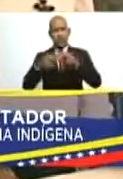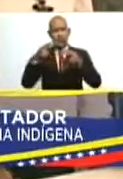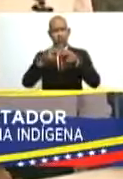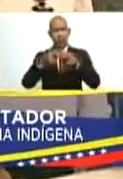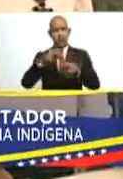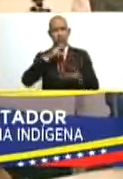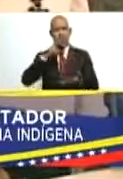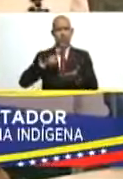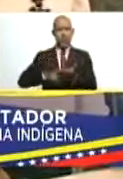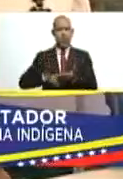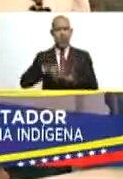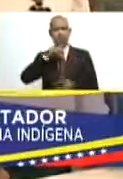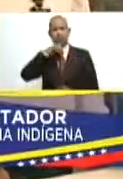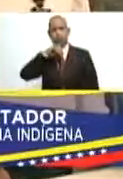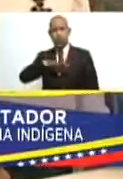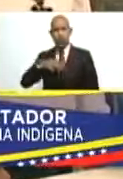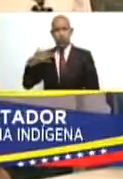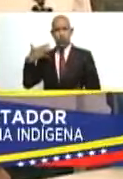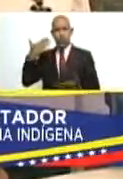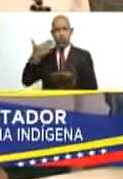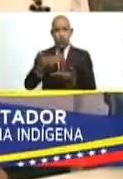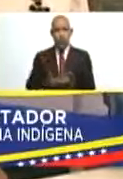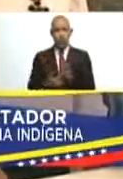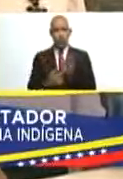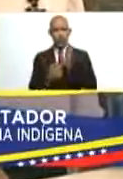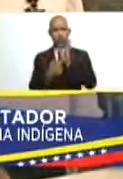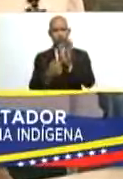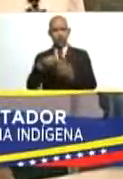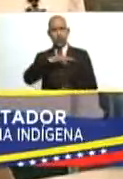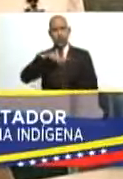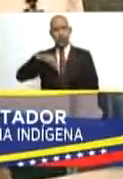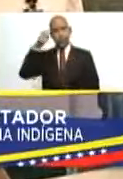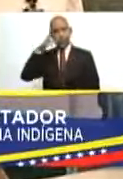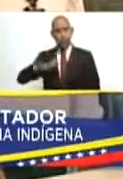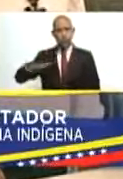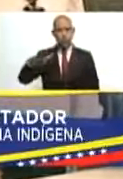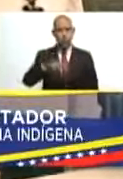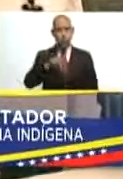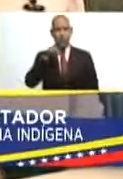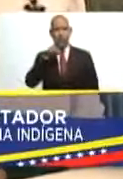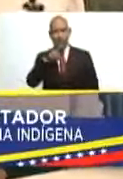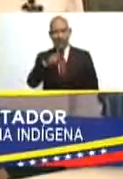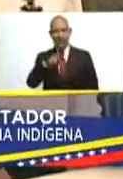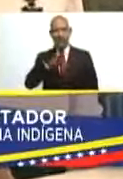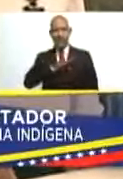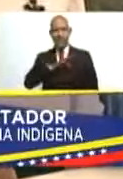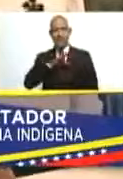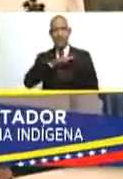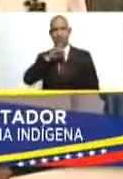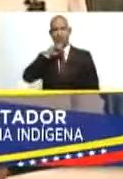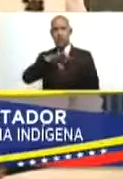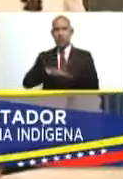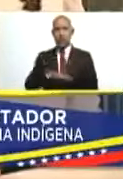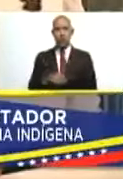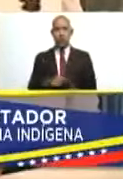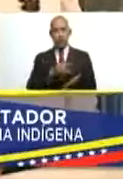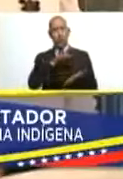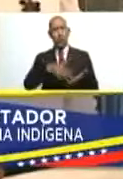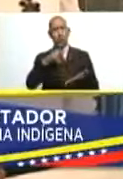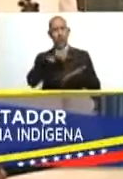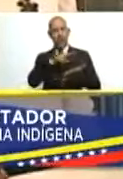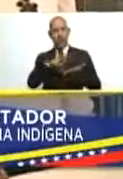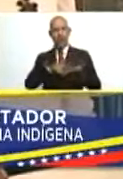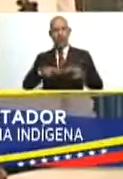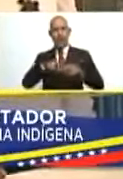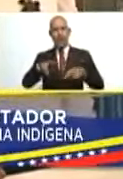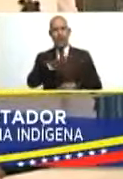verdadera historia insurgente de nuestros pueblos y que esa sea la historia que puedan leer nuestros niños,